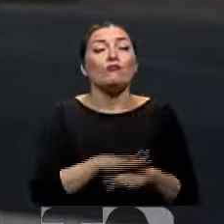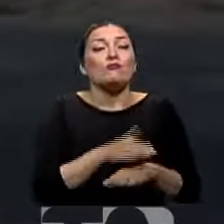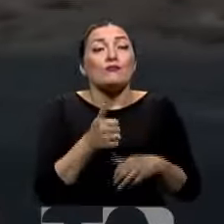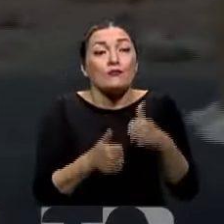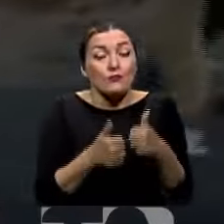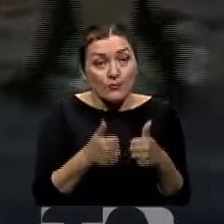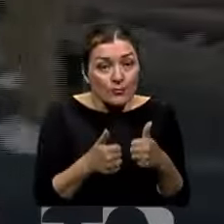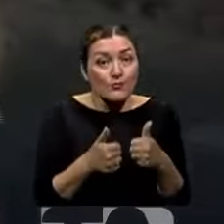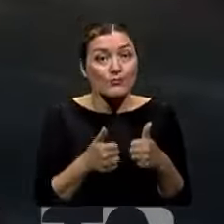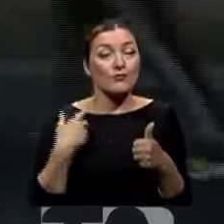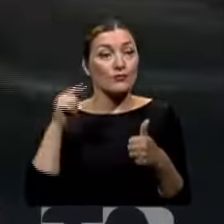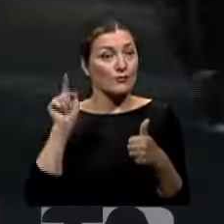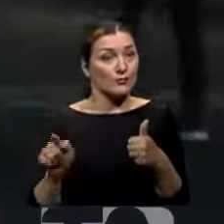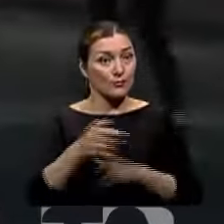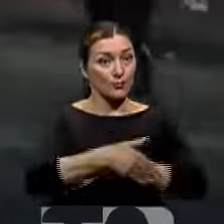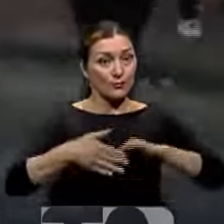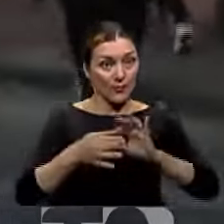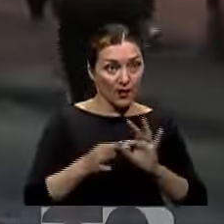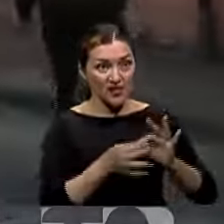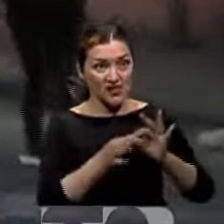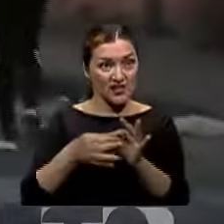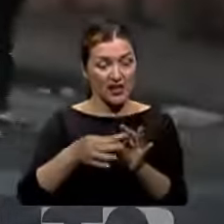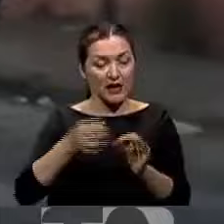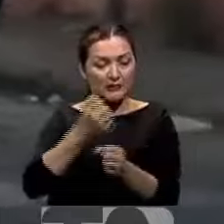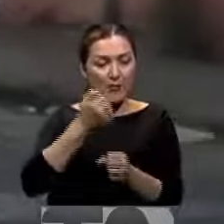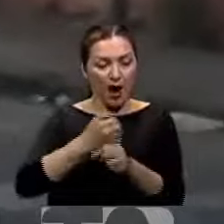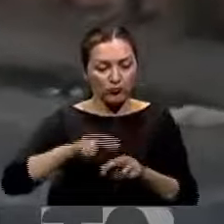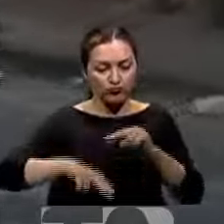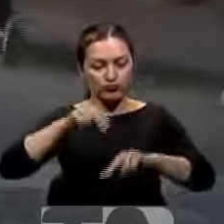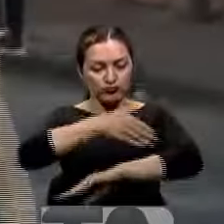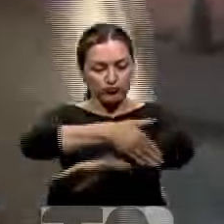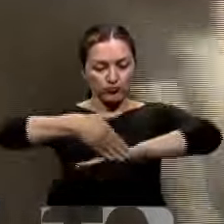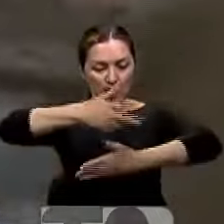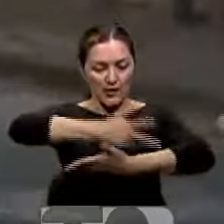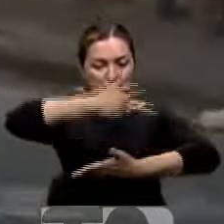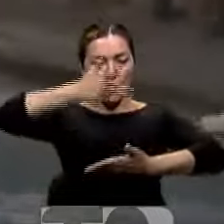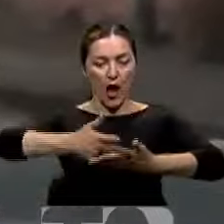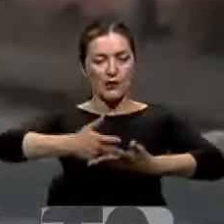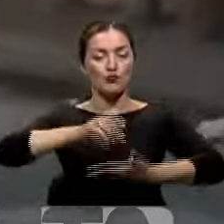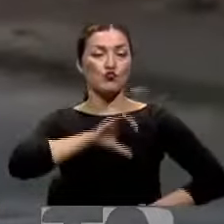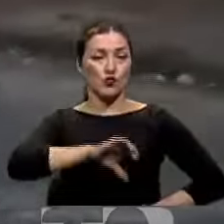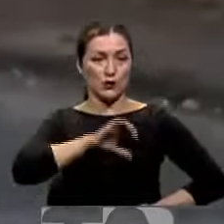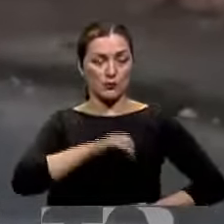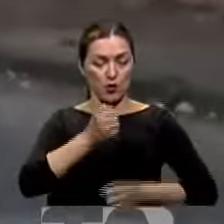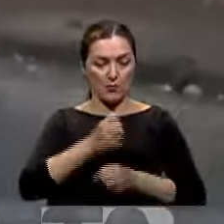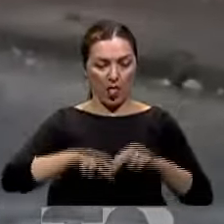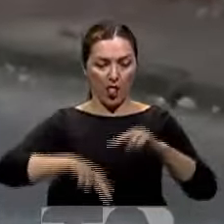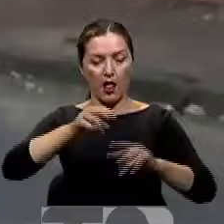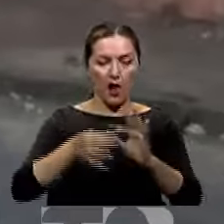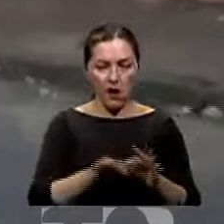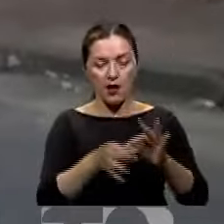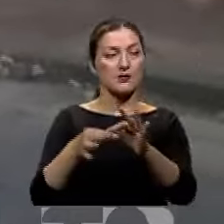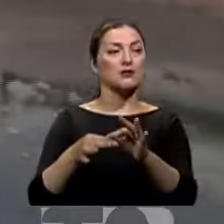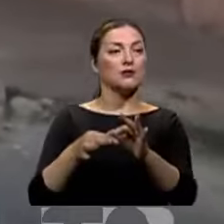a una intervención de esta calle que están ustedes viendo en pantalla. Justamente la calle Chimborazo está siendo intervenida por parte también de la municipalidad.